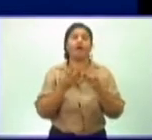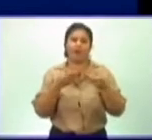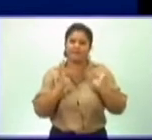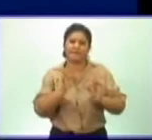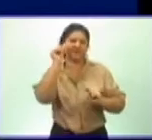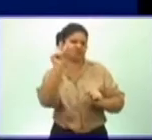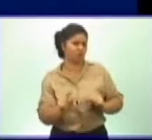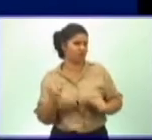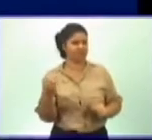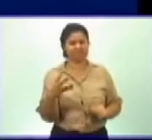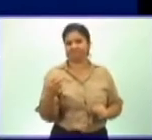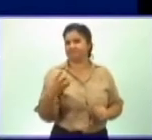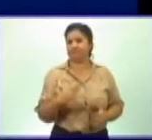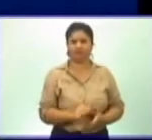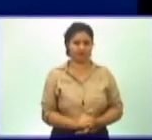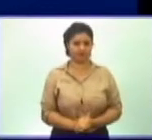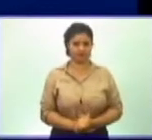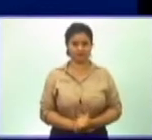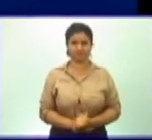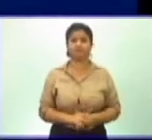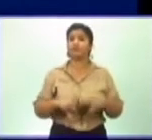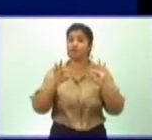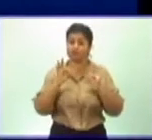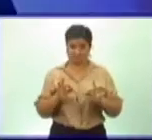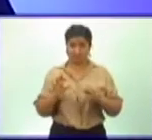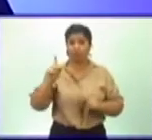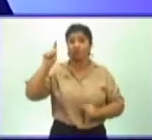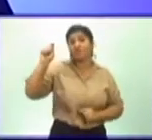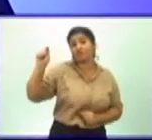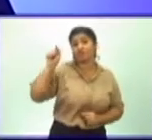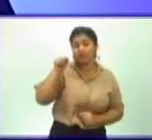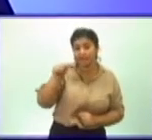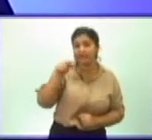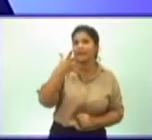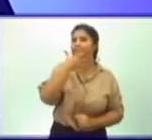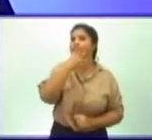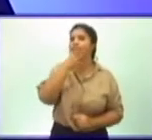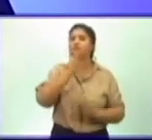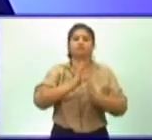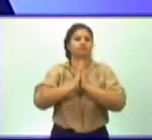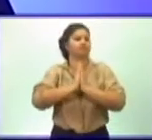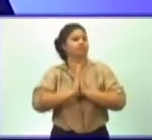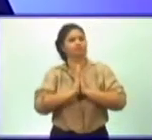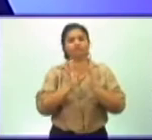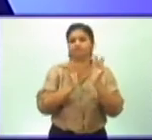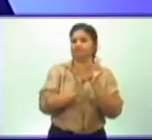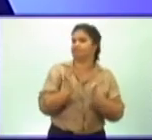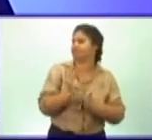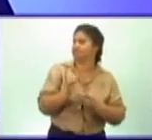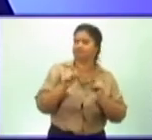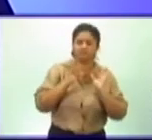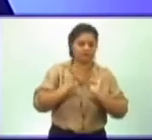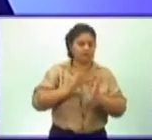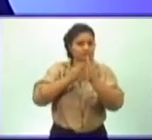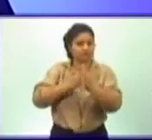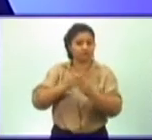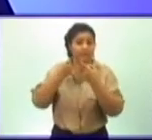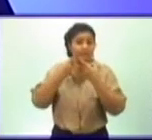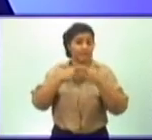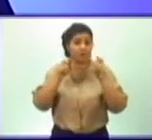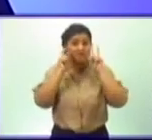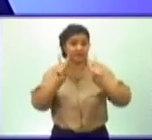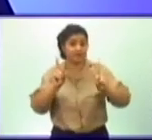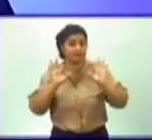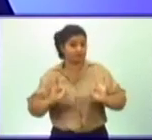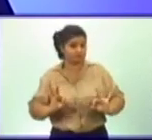tanto, Cleanto es una muestra fehaciente de que la falsa devoción es utilizada con